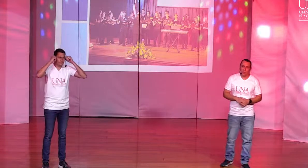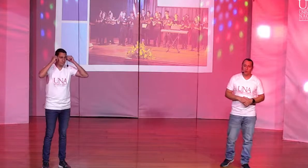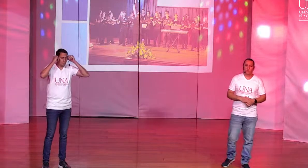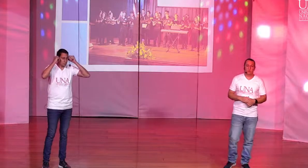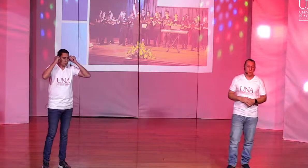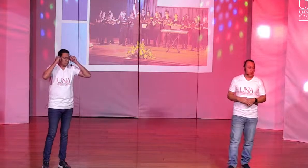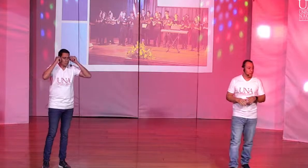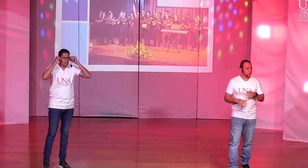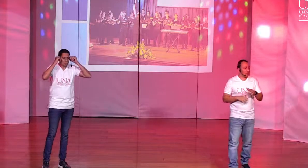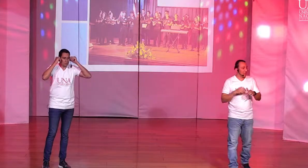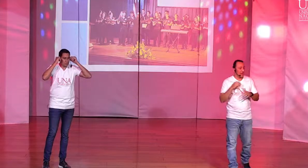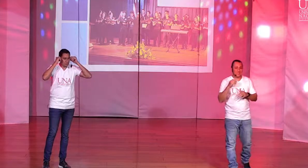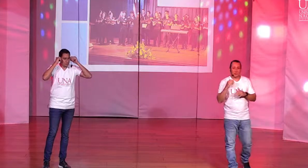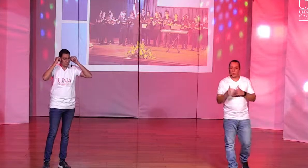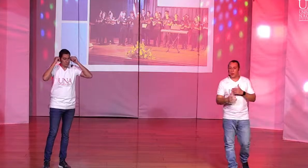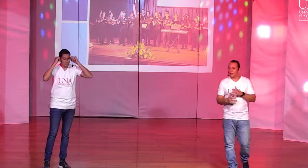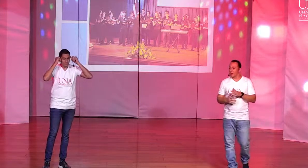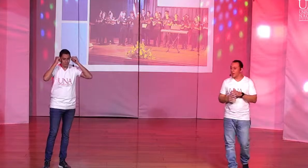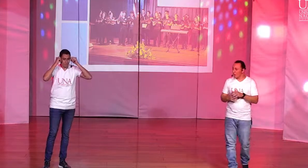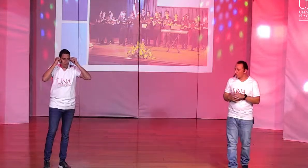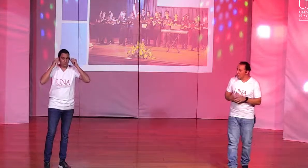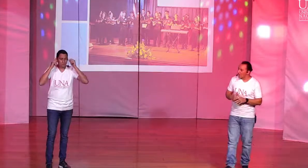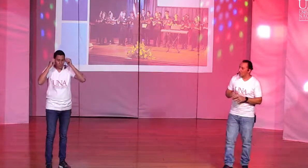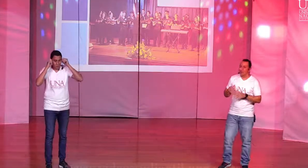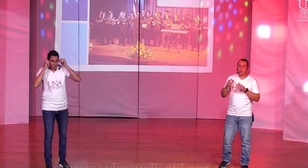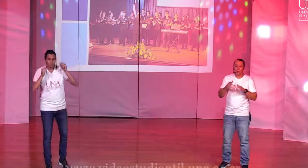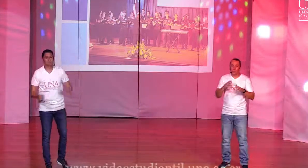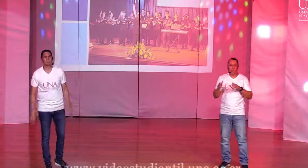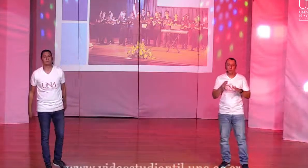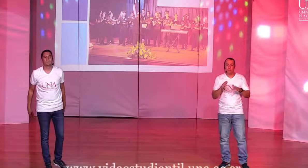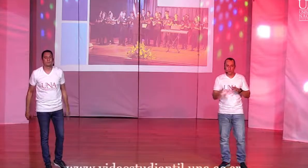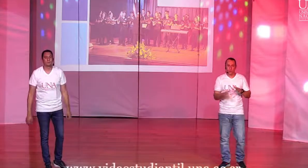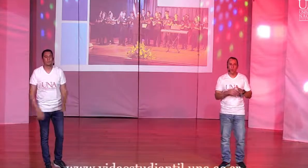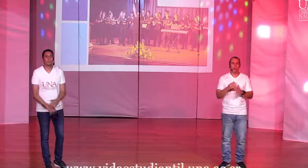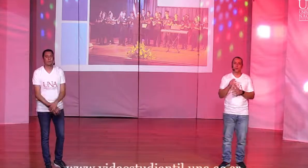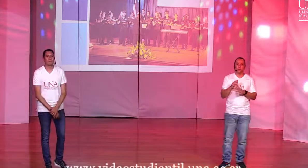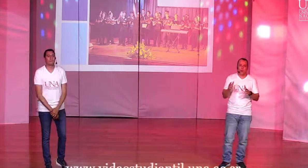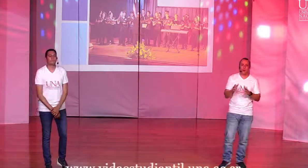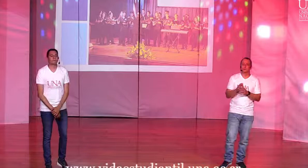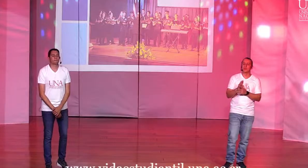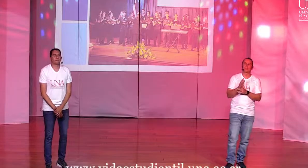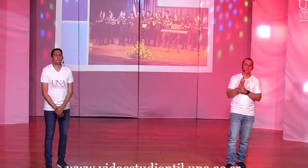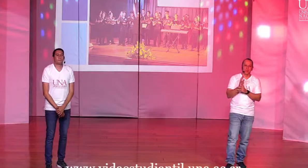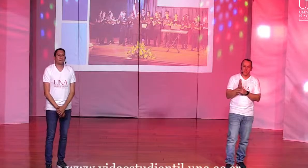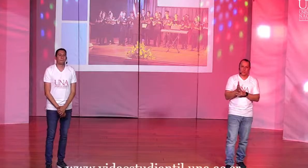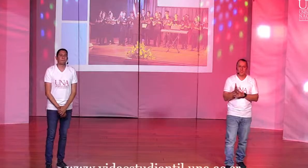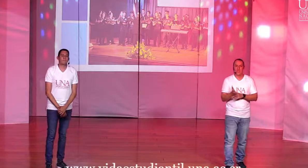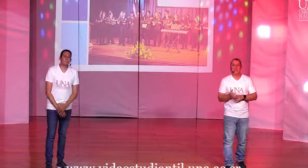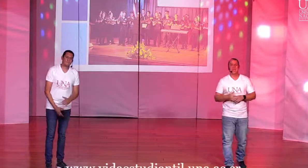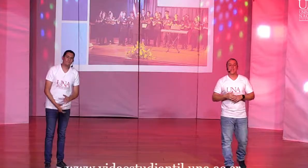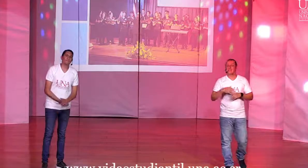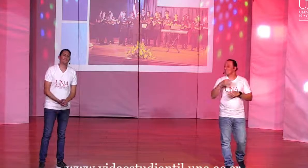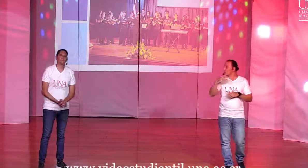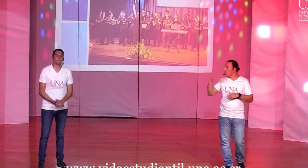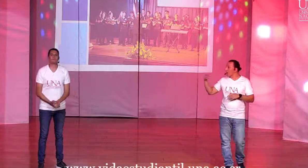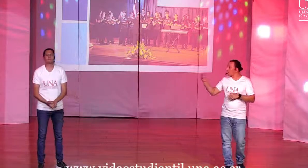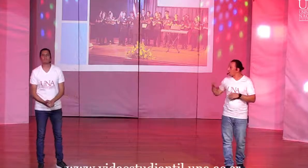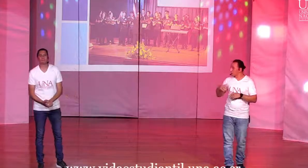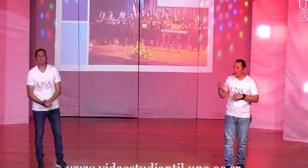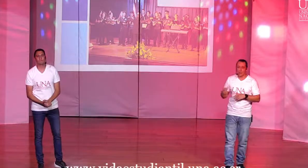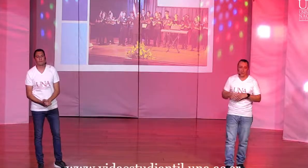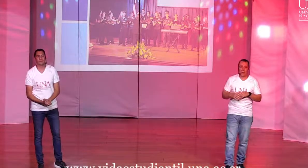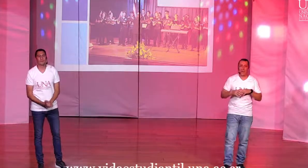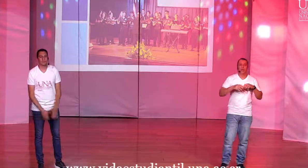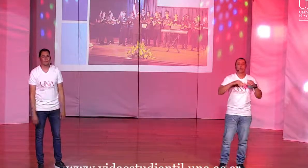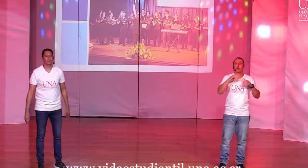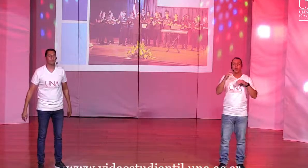www.vidaestudiantil.u@una.ac.cr, usted puede tener acceso al planificador que ya muchos lo han visto, lo han piropeado, esperamos que les guste, y ahí está toda la